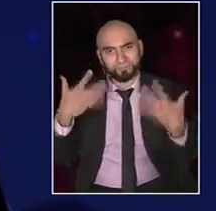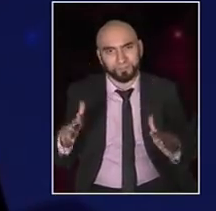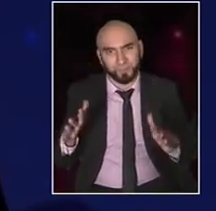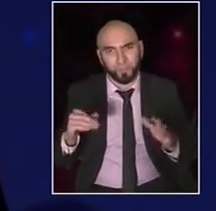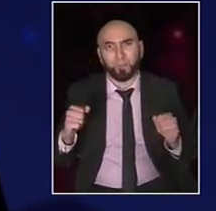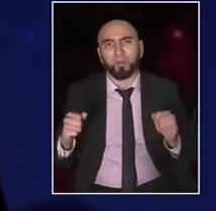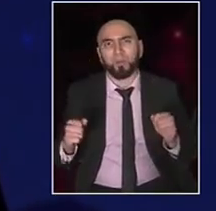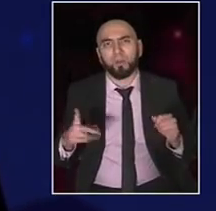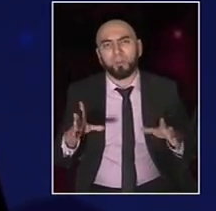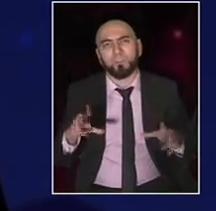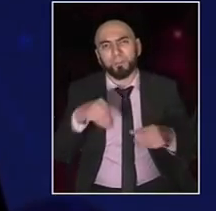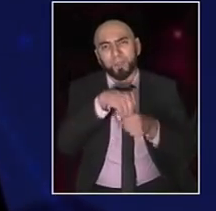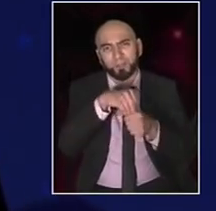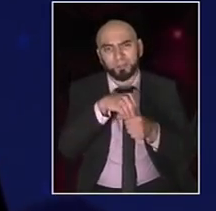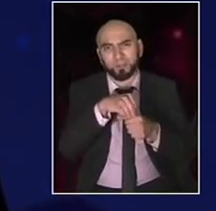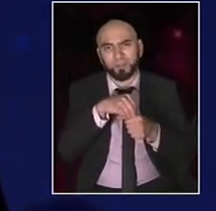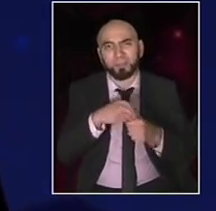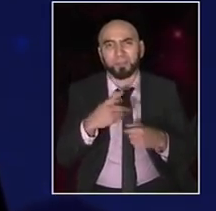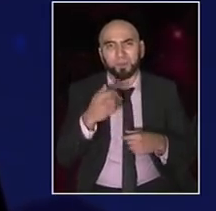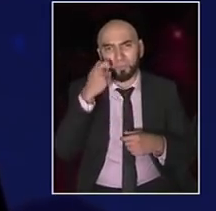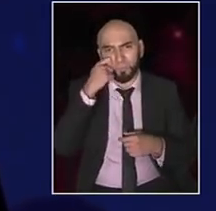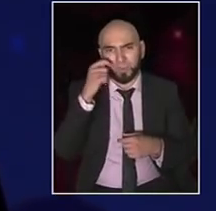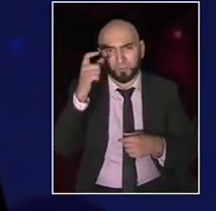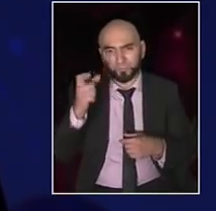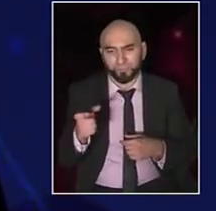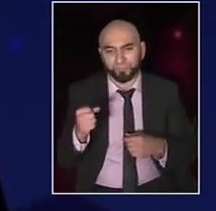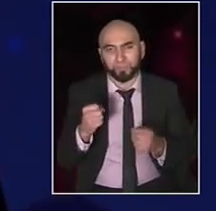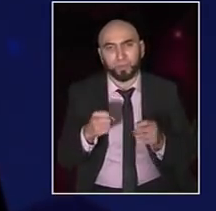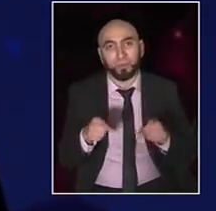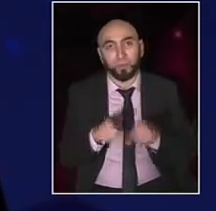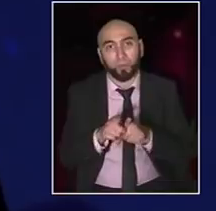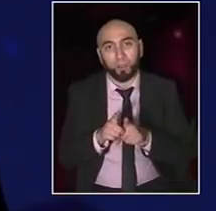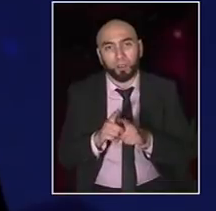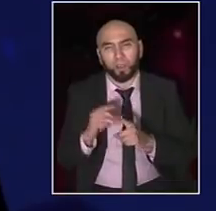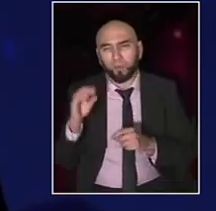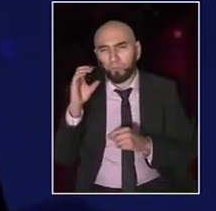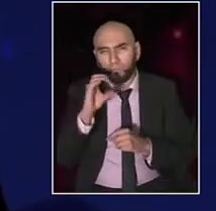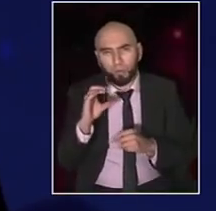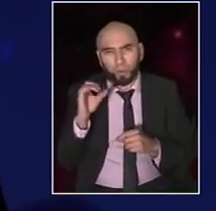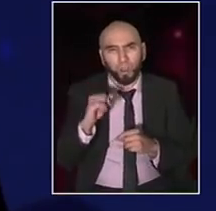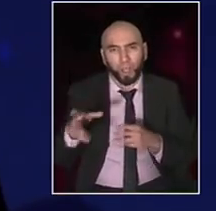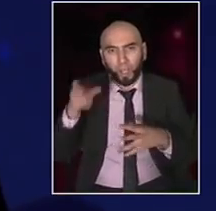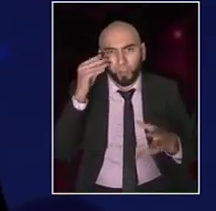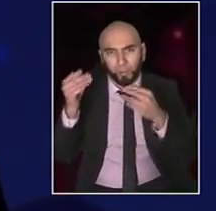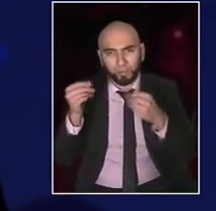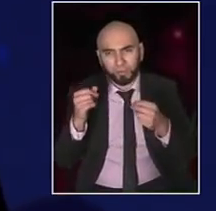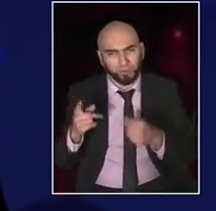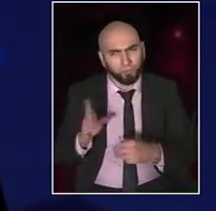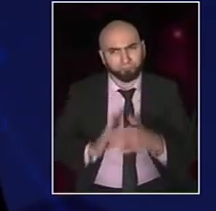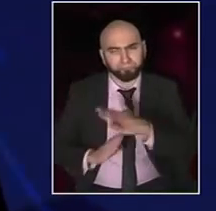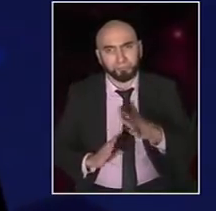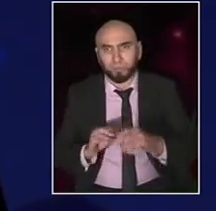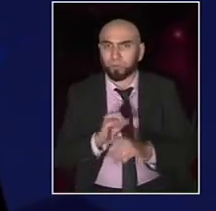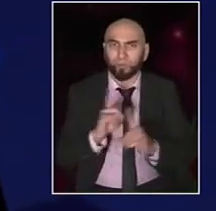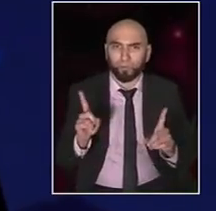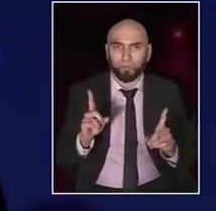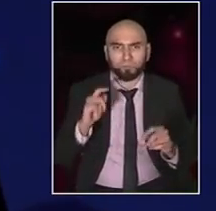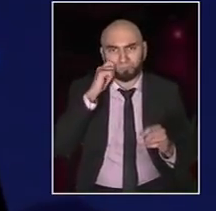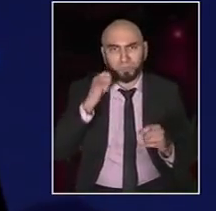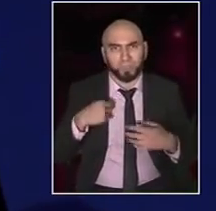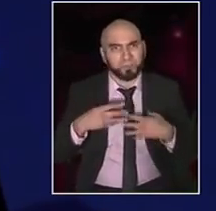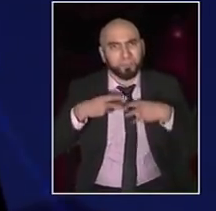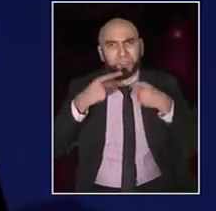parte consustancial de los seres humanos. Limitar la búsqueda de conocimiento implicaría limitar la libertad y el espíritu